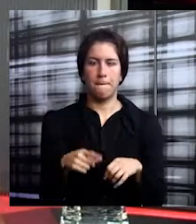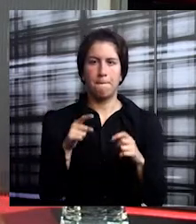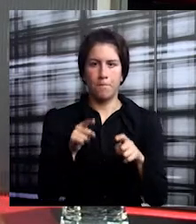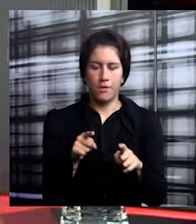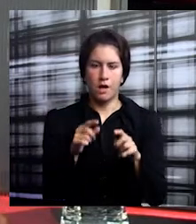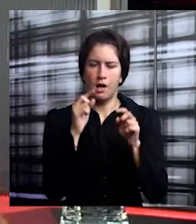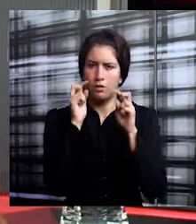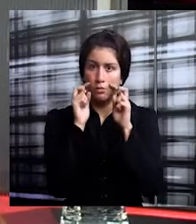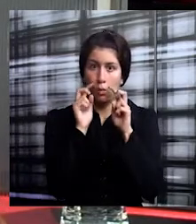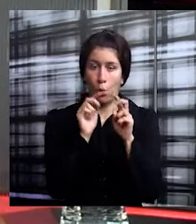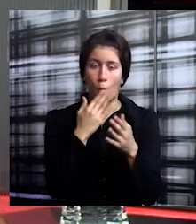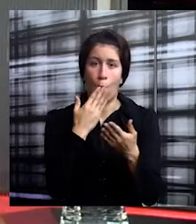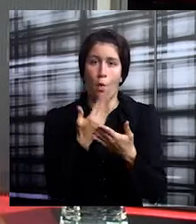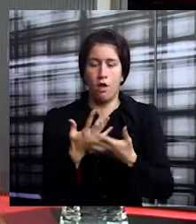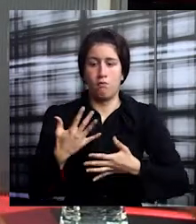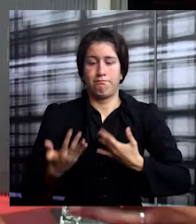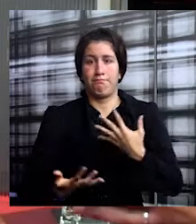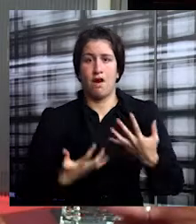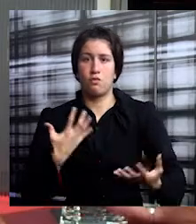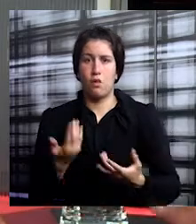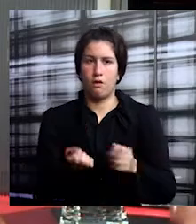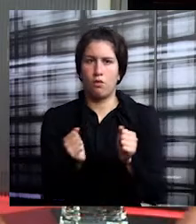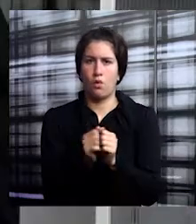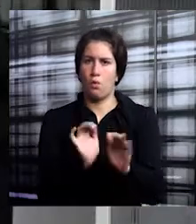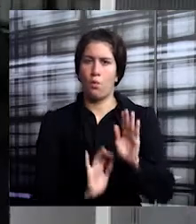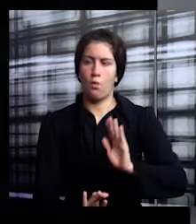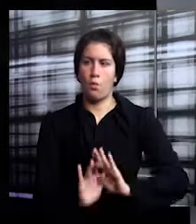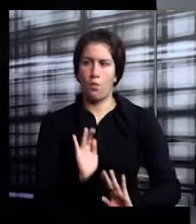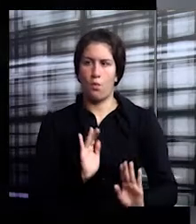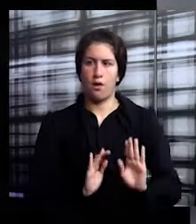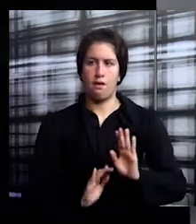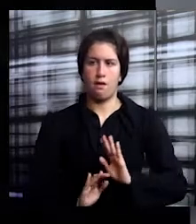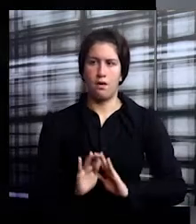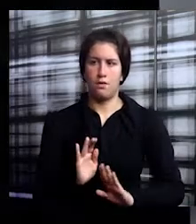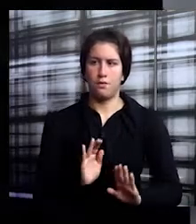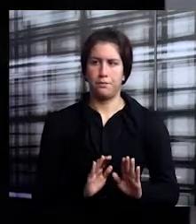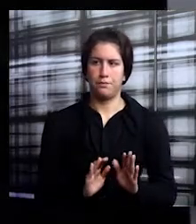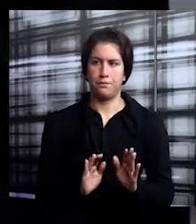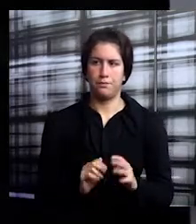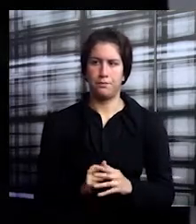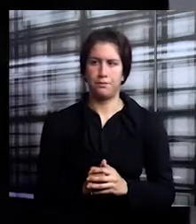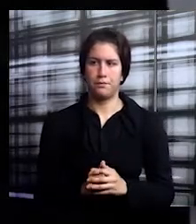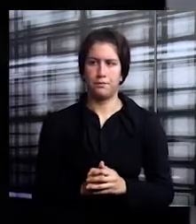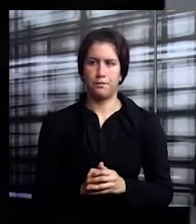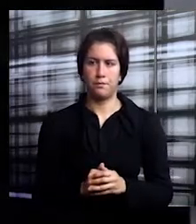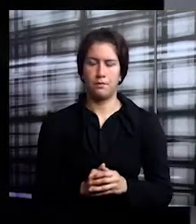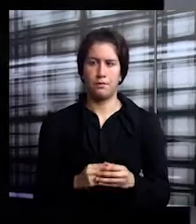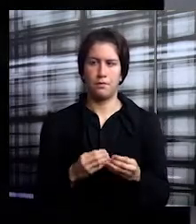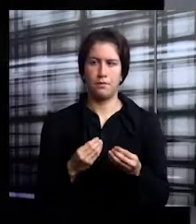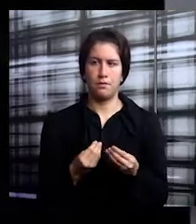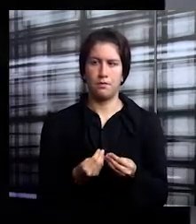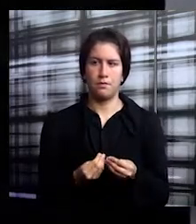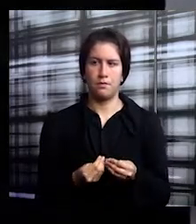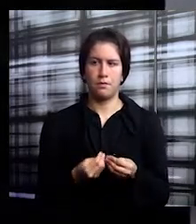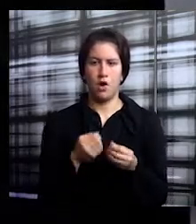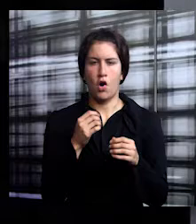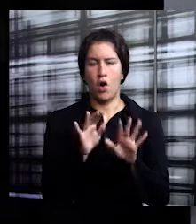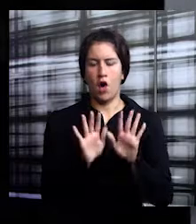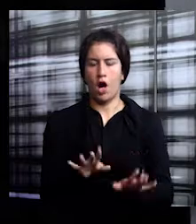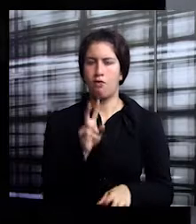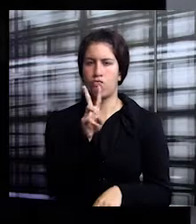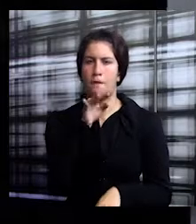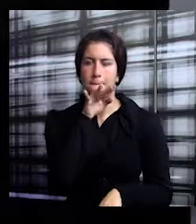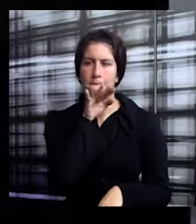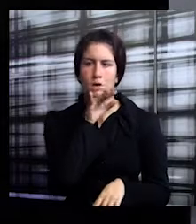el entusiasmo de la ira. Nos quedan 2 minutos, Juan Carlos. Desde el punto de vista legal, con su experiencia,